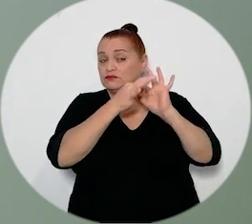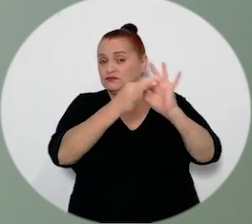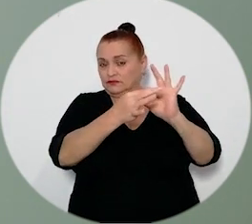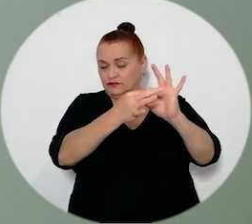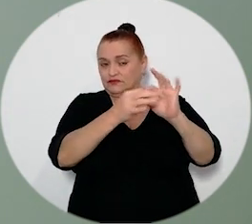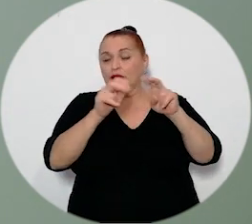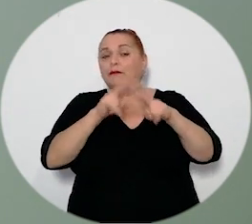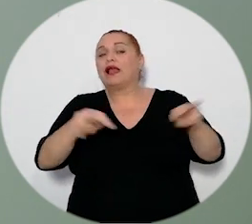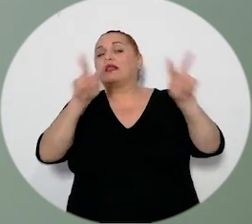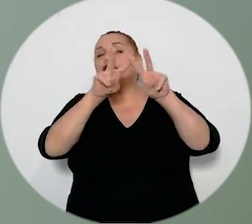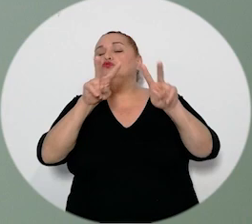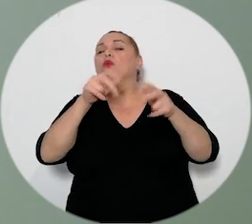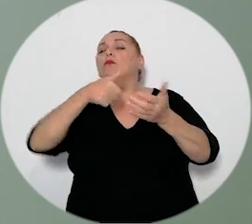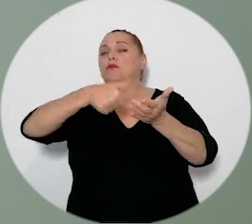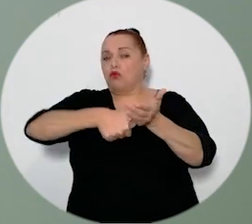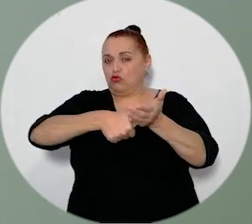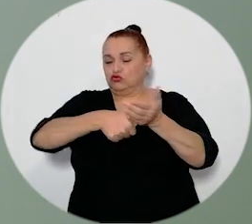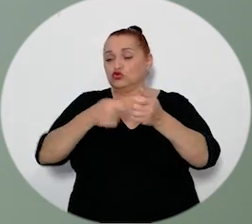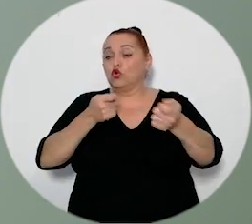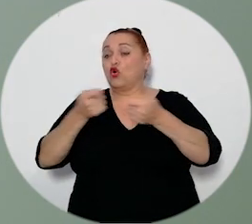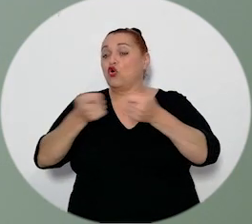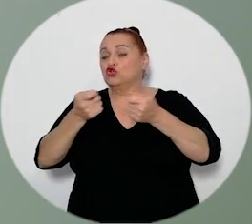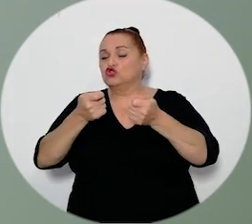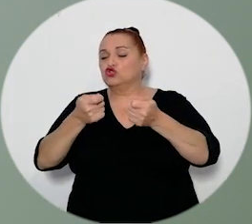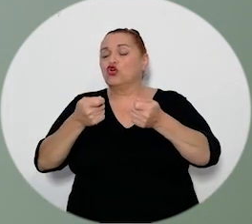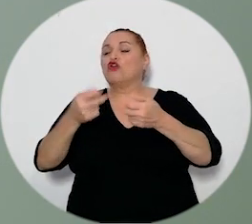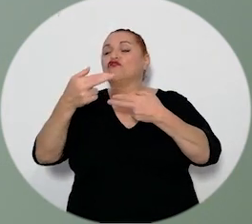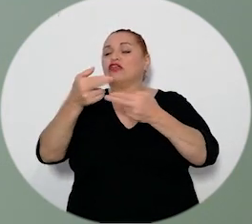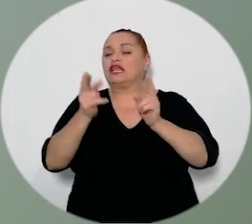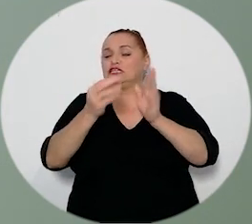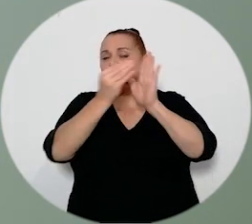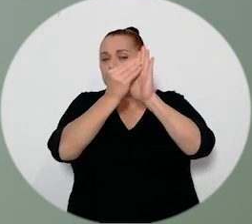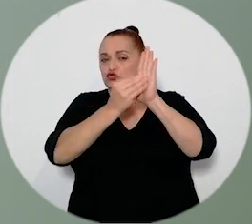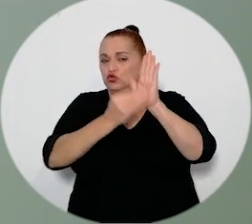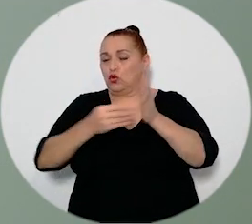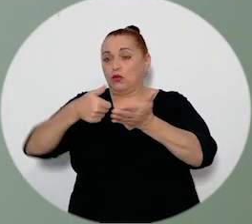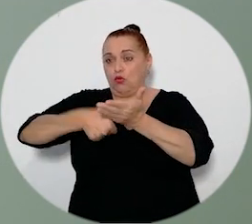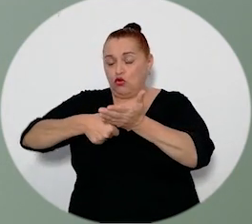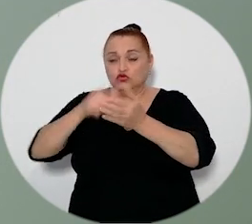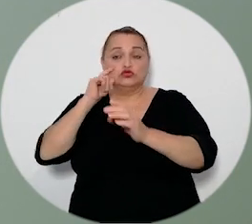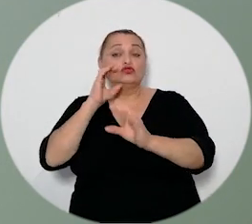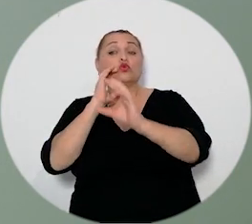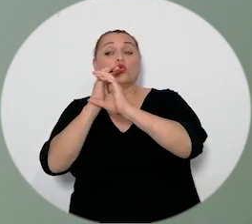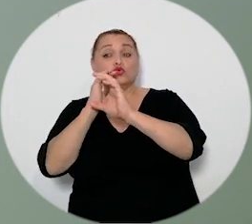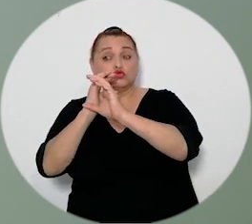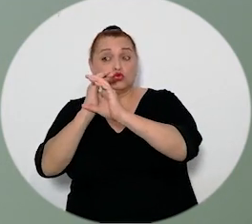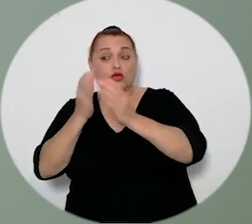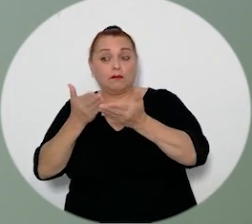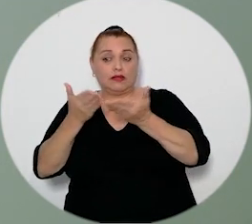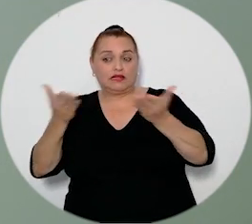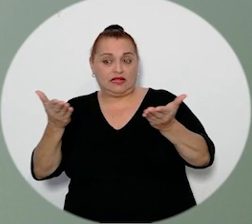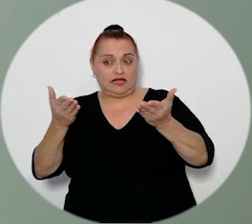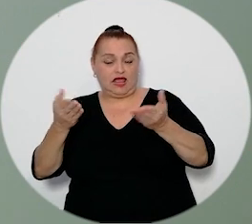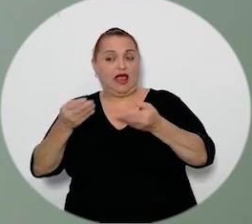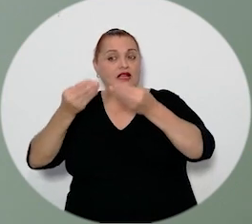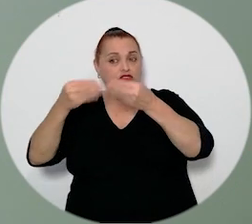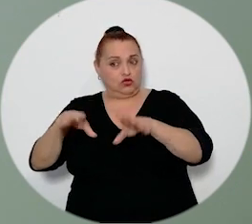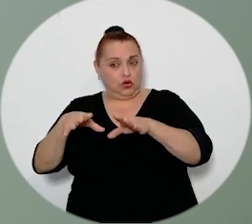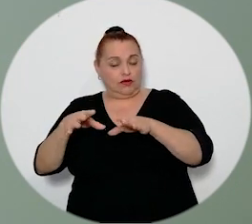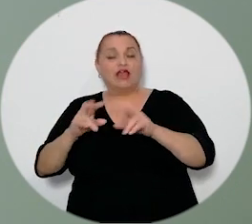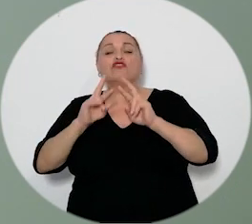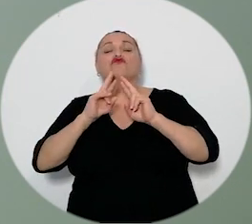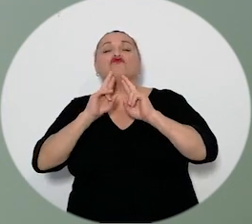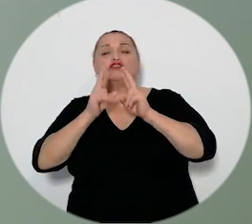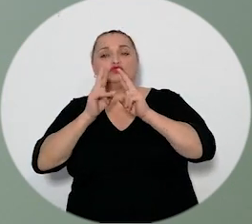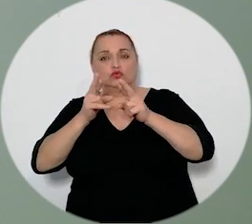por ejemplo, la valoración de los votos, el control y el registro de los sufragios, así como la custodia del restante material electoral y los